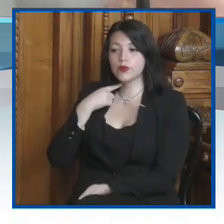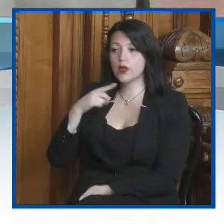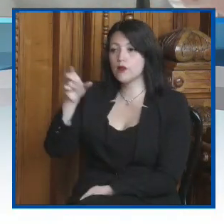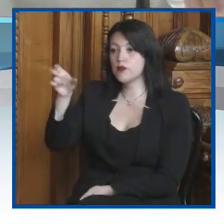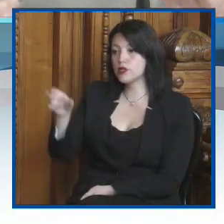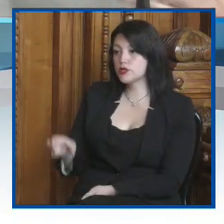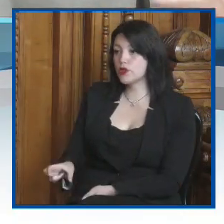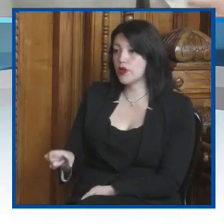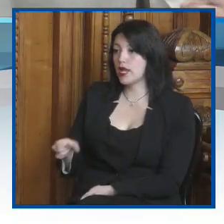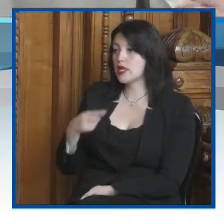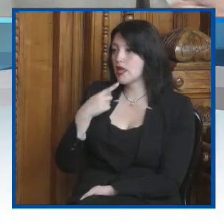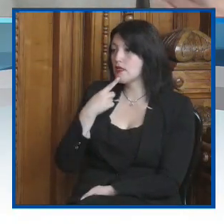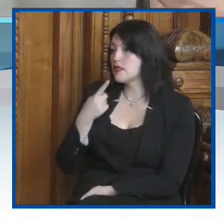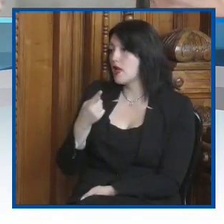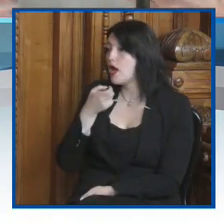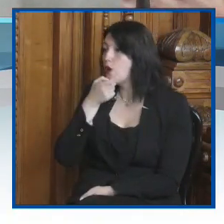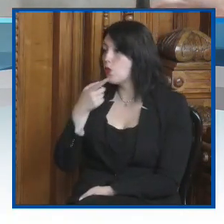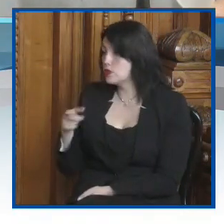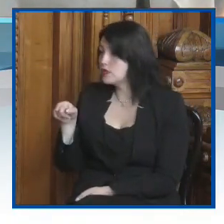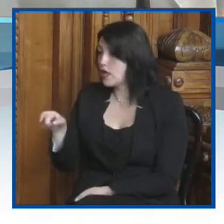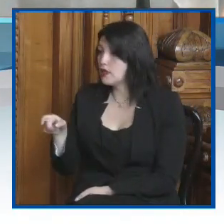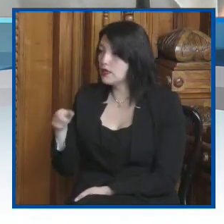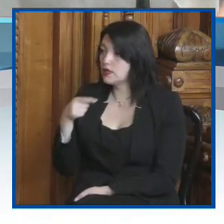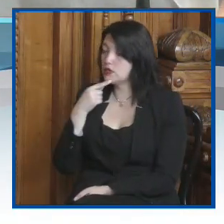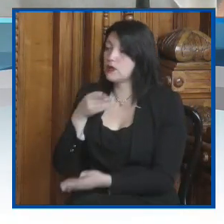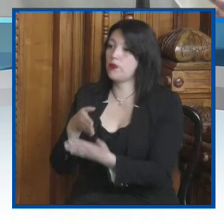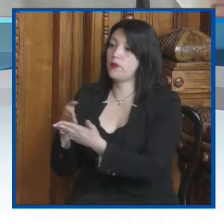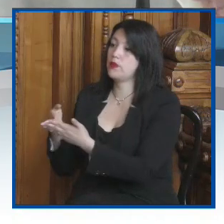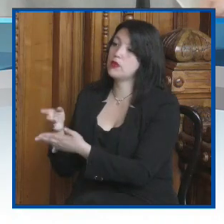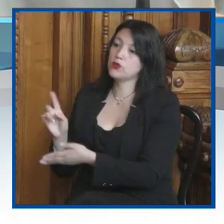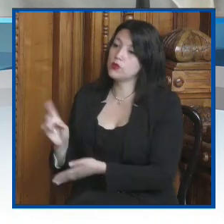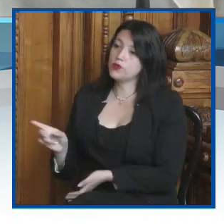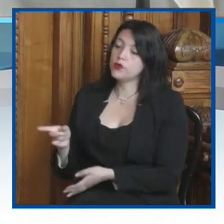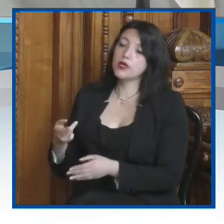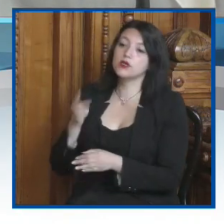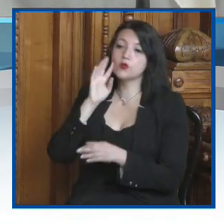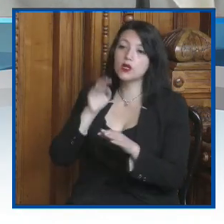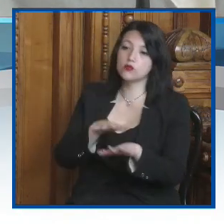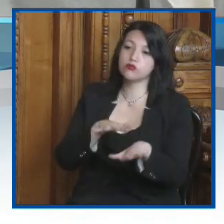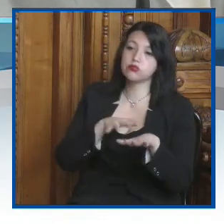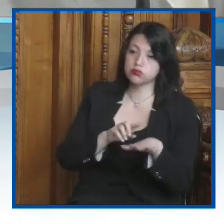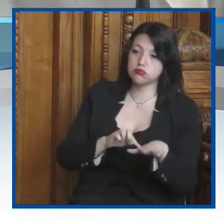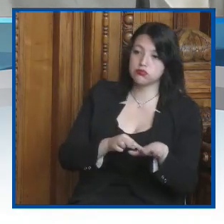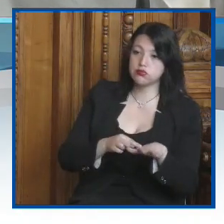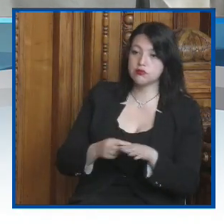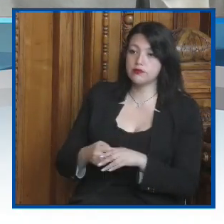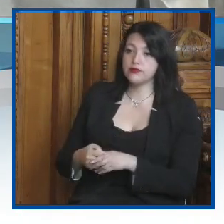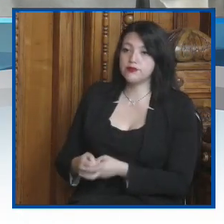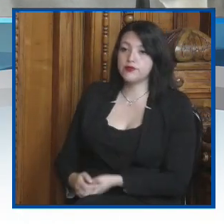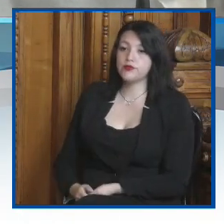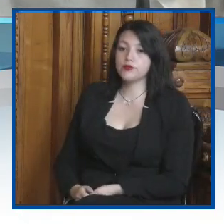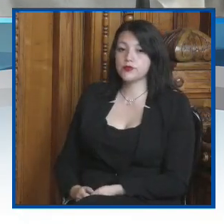imputado, porque es una audiencia que queda entre nosotros y que es una audiencia técnica. Pero sí,